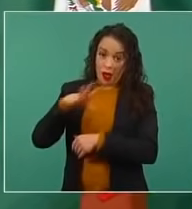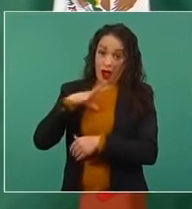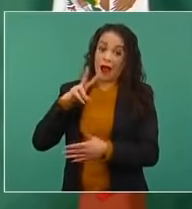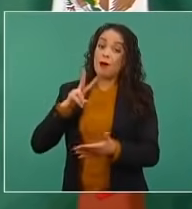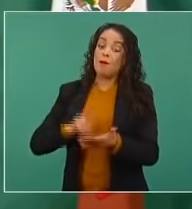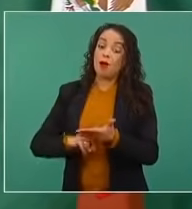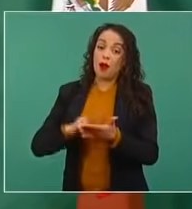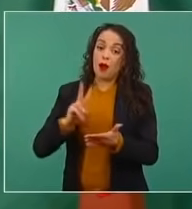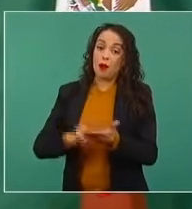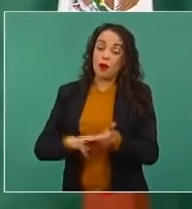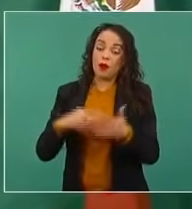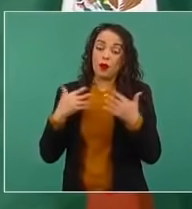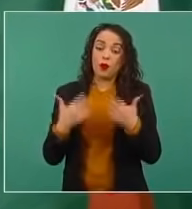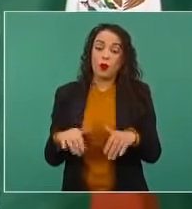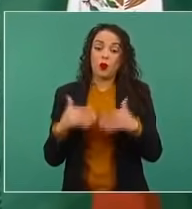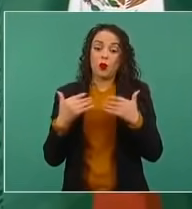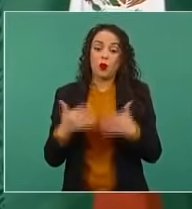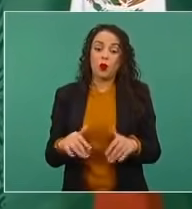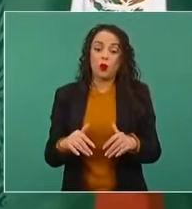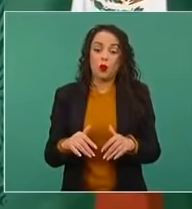Para empezar,